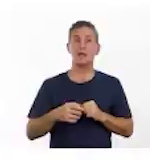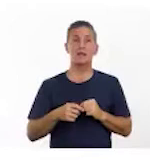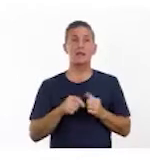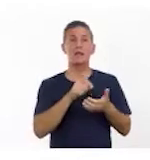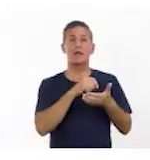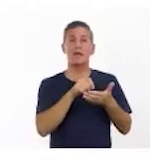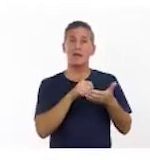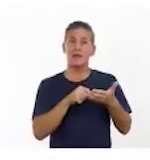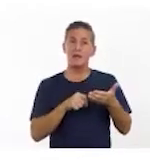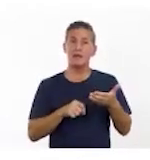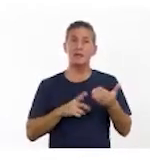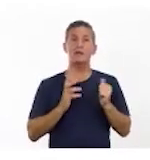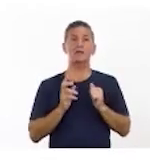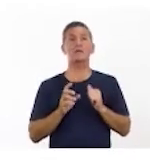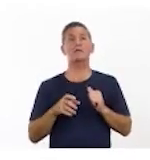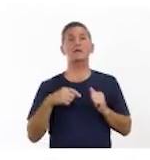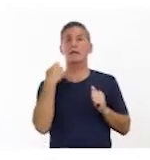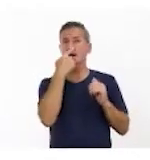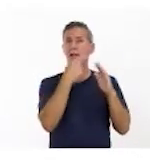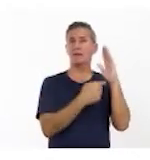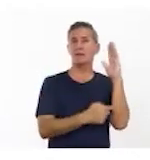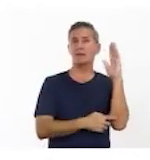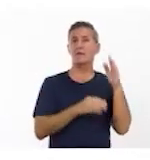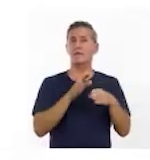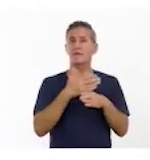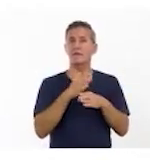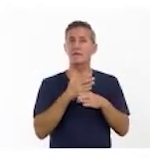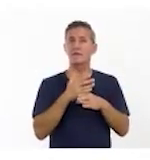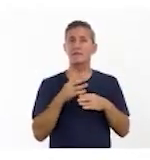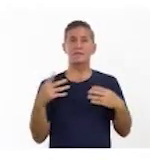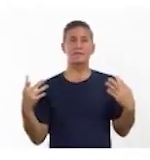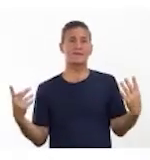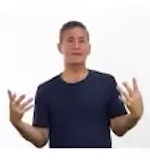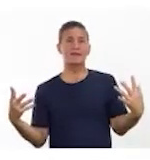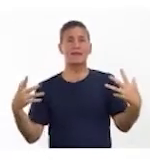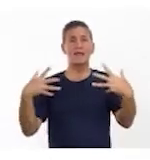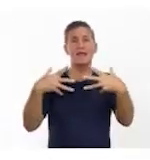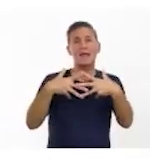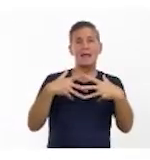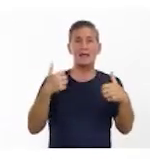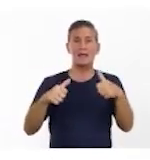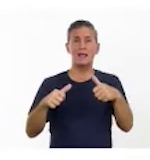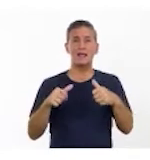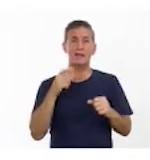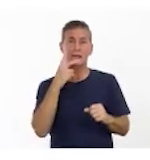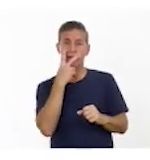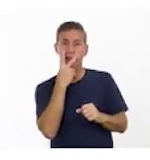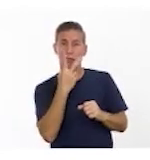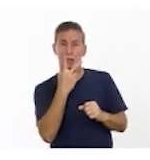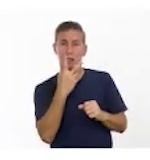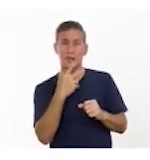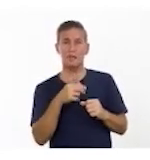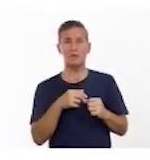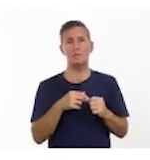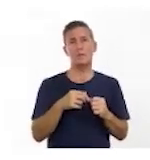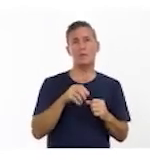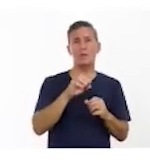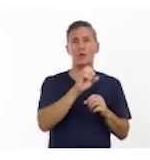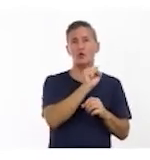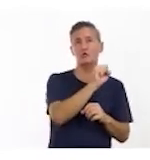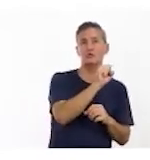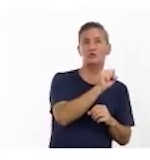El último, describir las características de los diferentes tipos de enlace químico y predecir el mismo